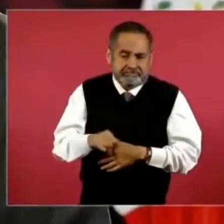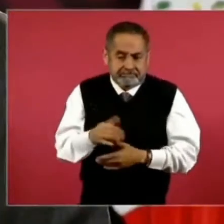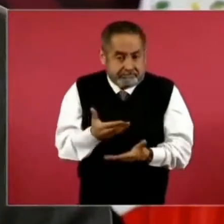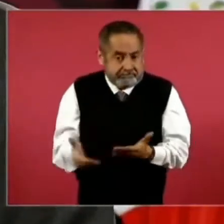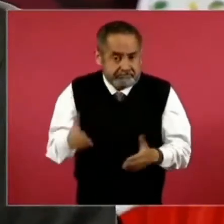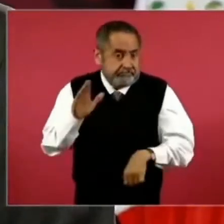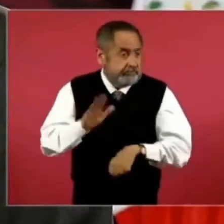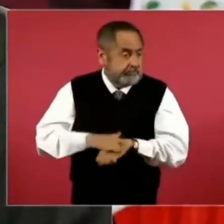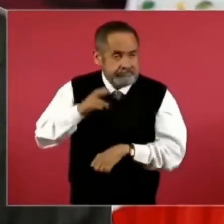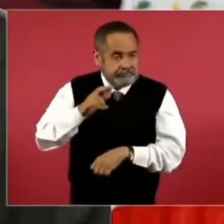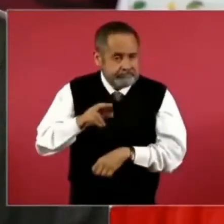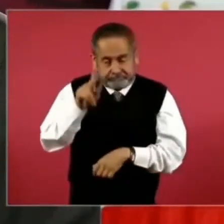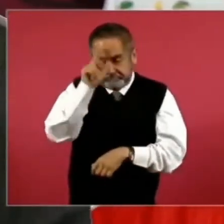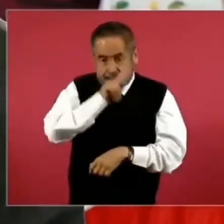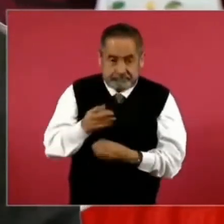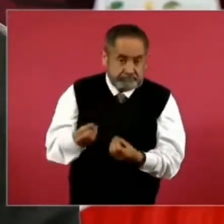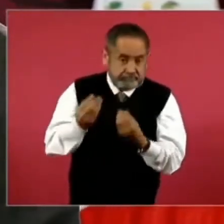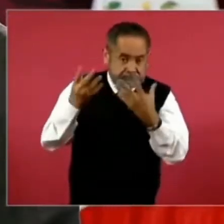Lo hacemos